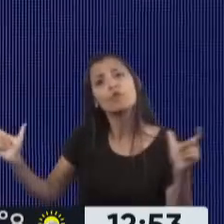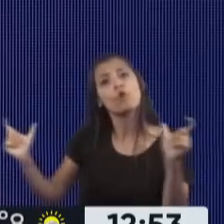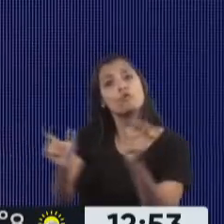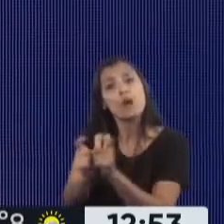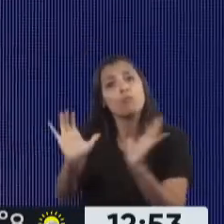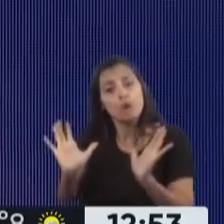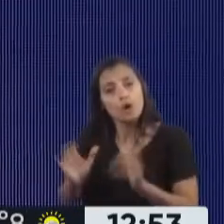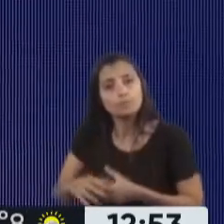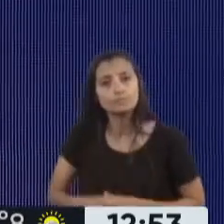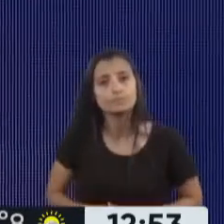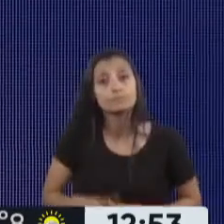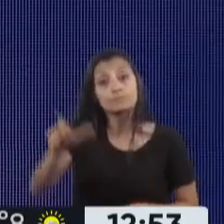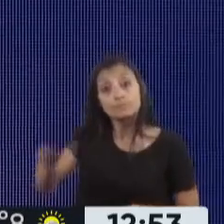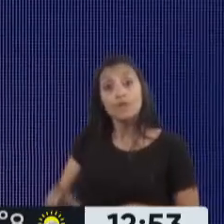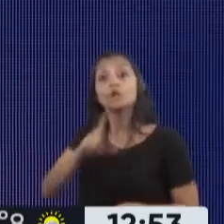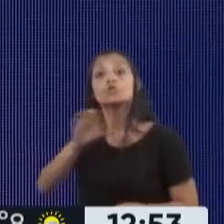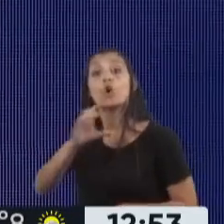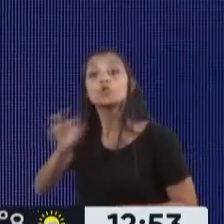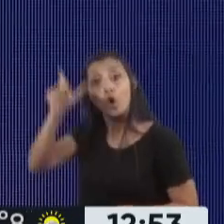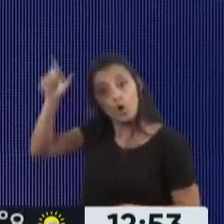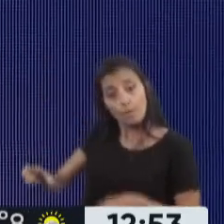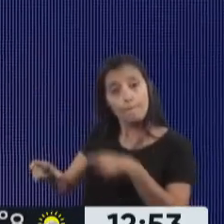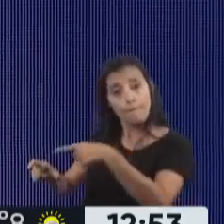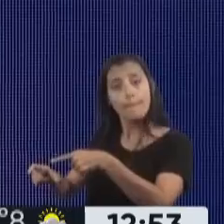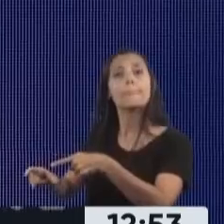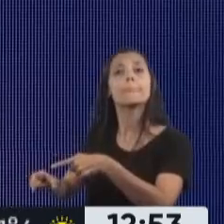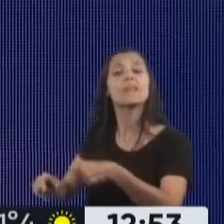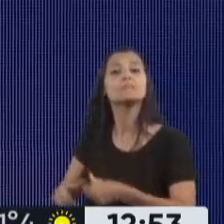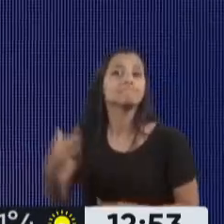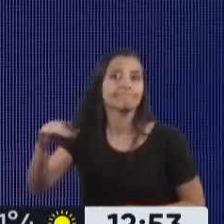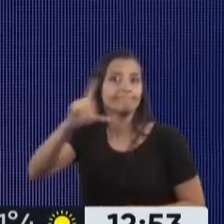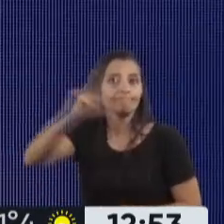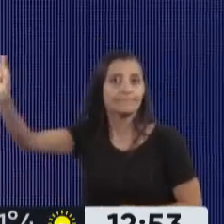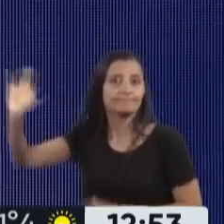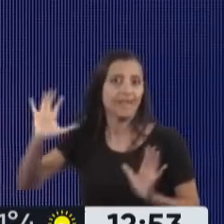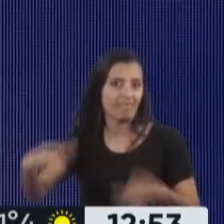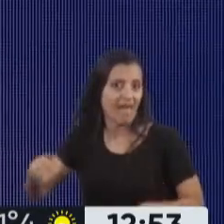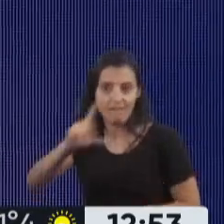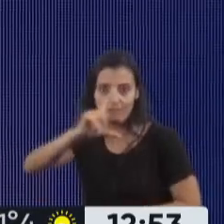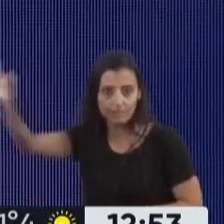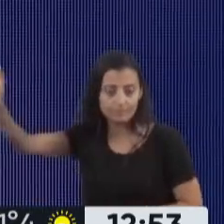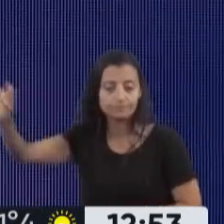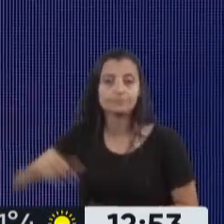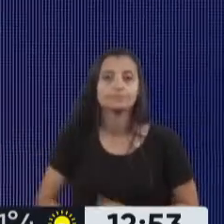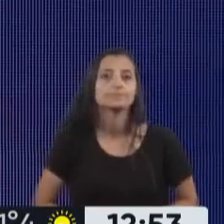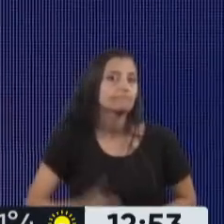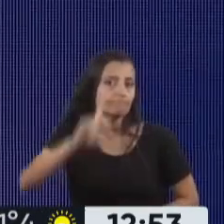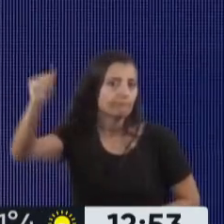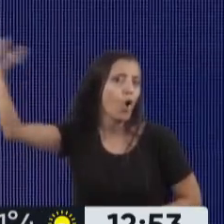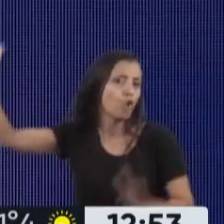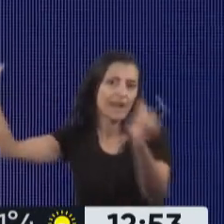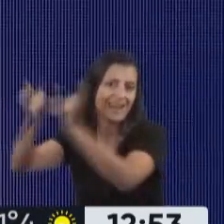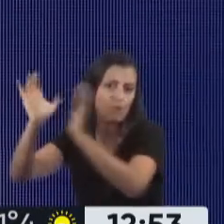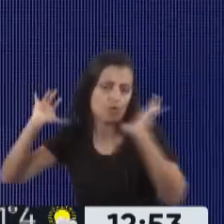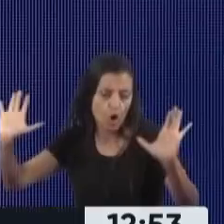reunión Toto se tenía que ir a una reunión